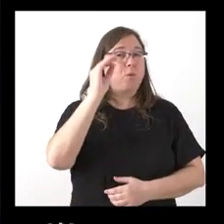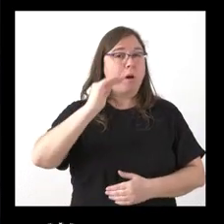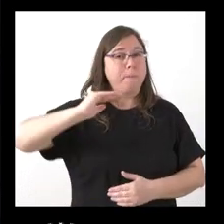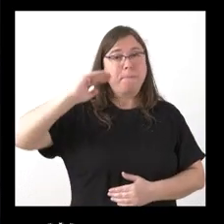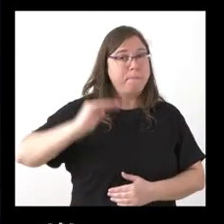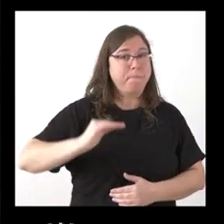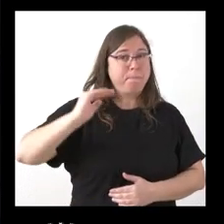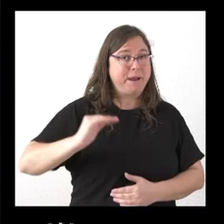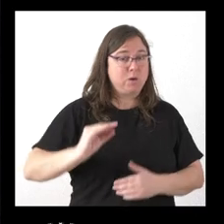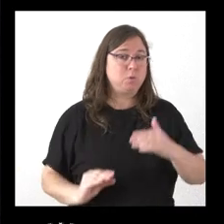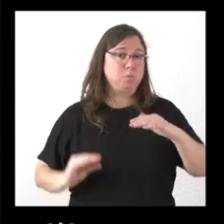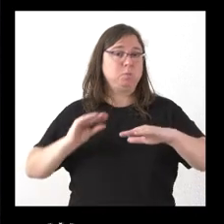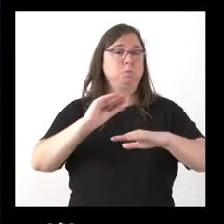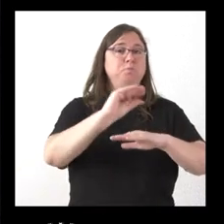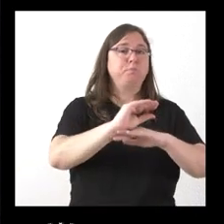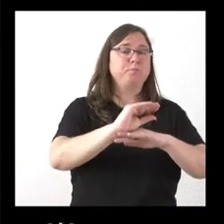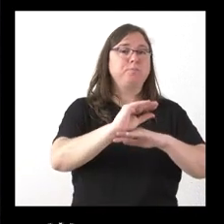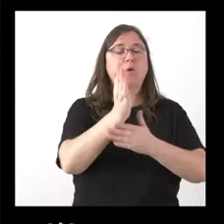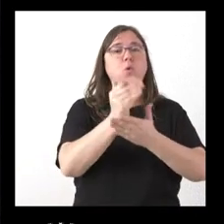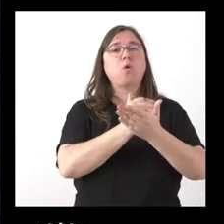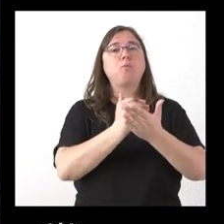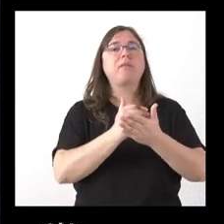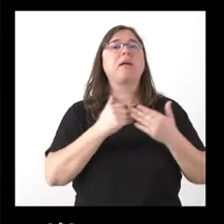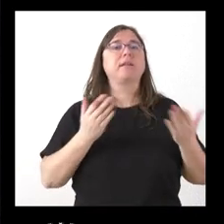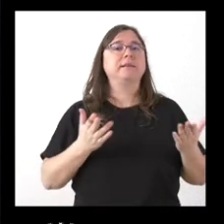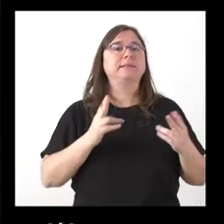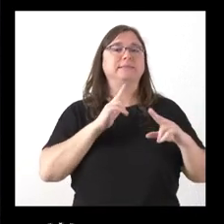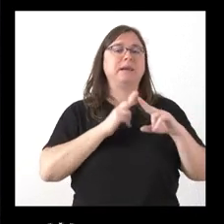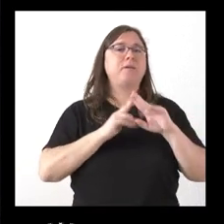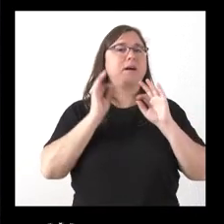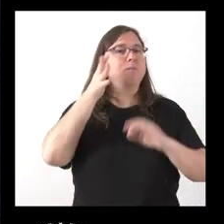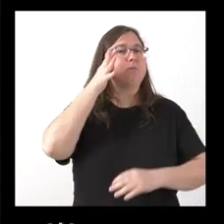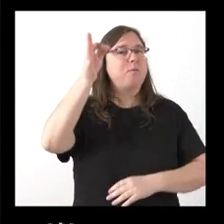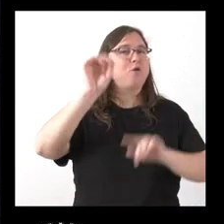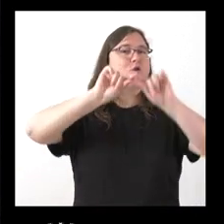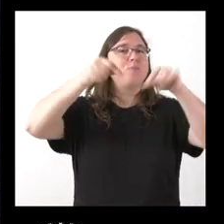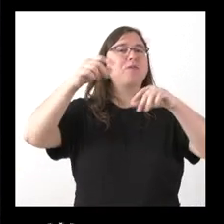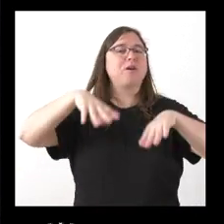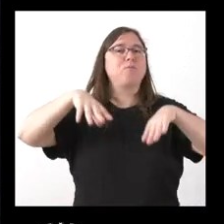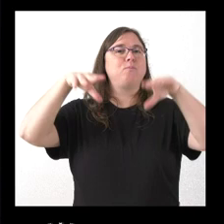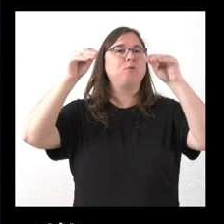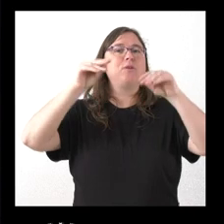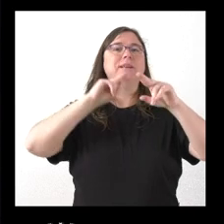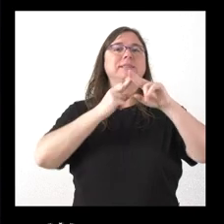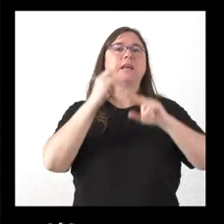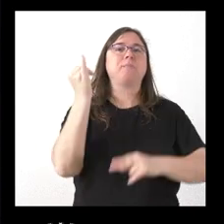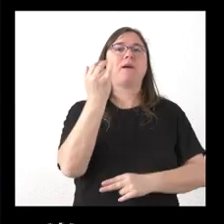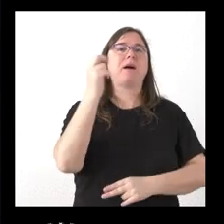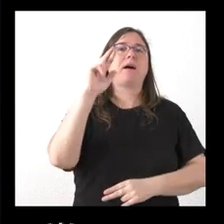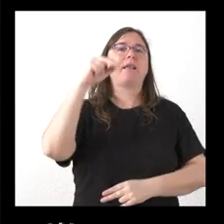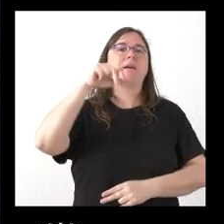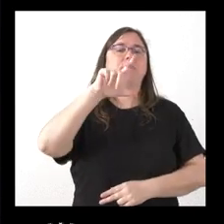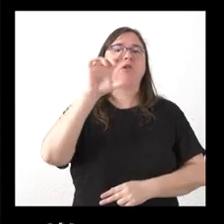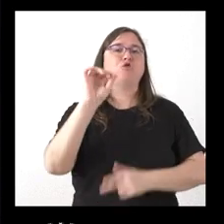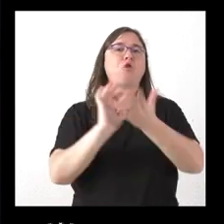aportación recibe en nuestra comunidad Autónoma es el municipio en la provincia de Burgos Jaramillo quemado con